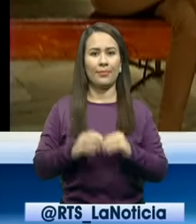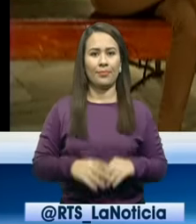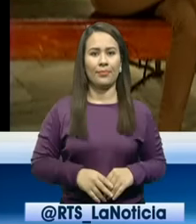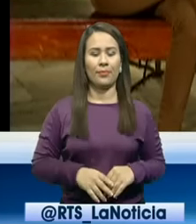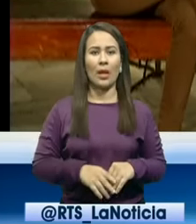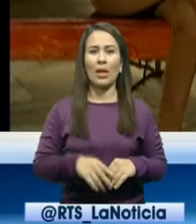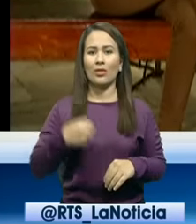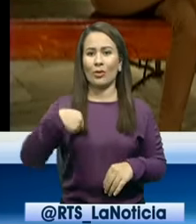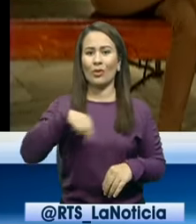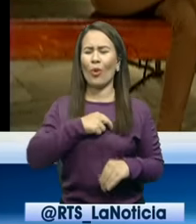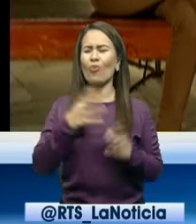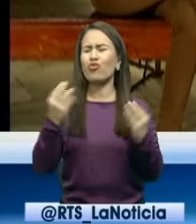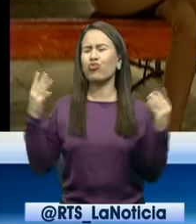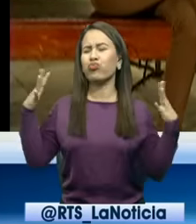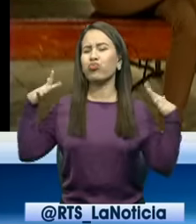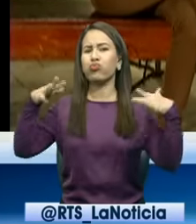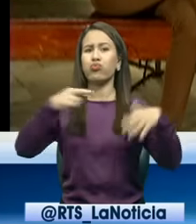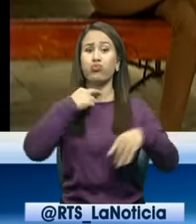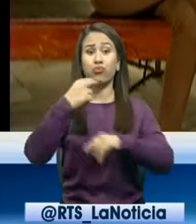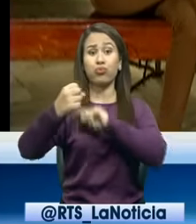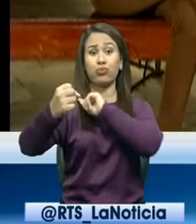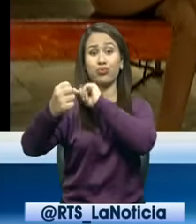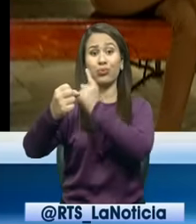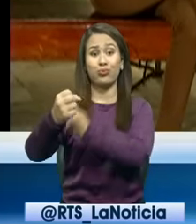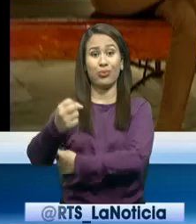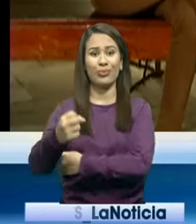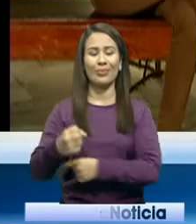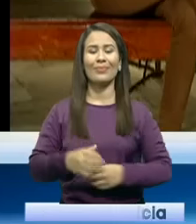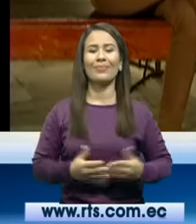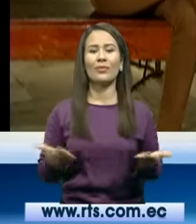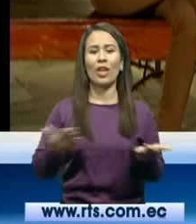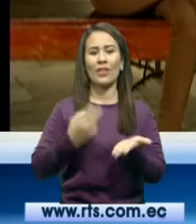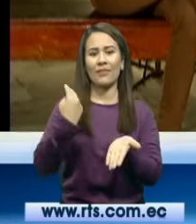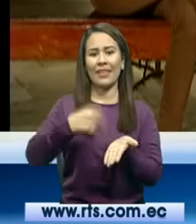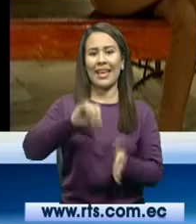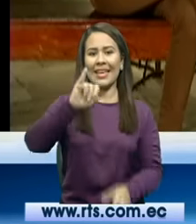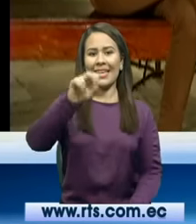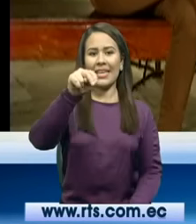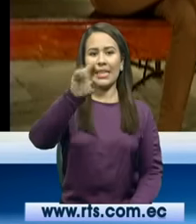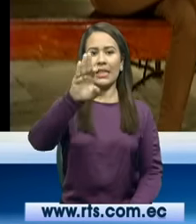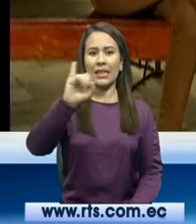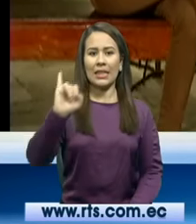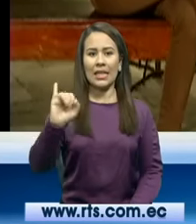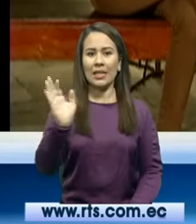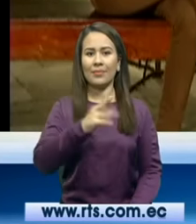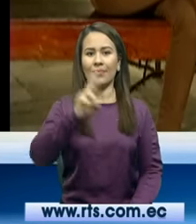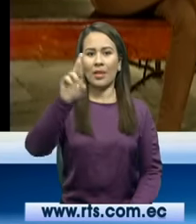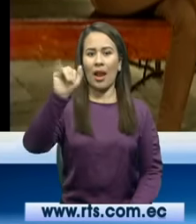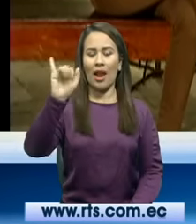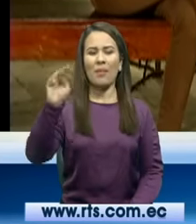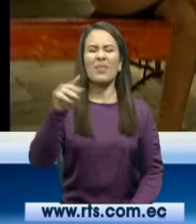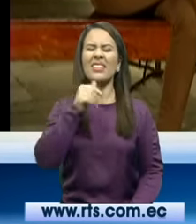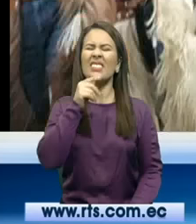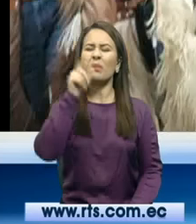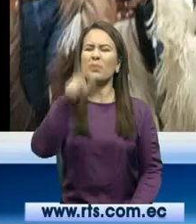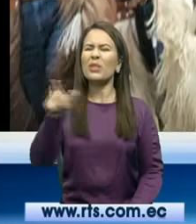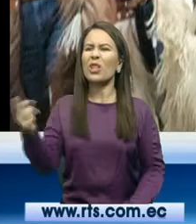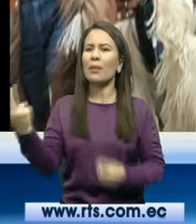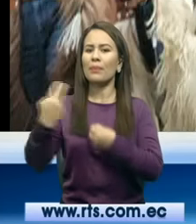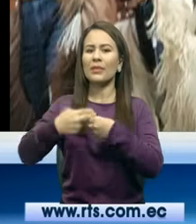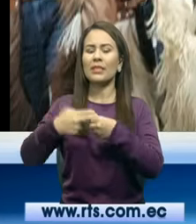La bulla que hacemos, todo eso es en el Inti Raymi. ¿Cuáles son los personajes más representativos de la fiesta del Inti Raymi?